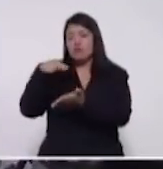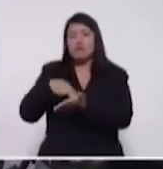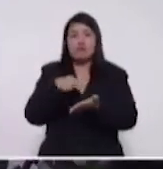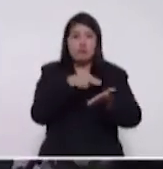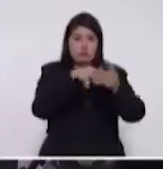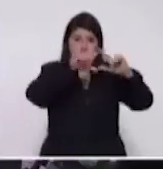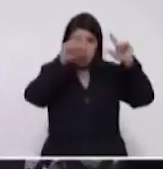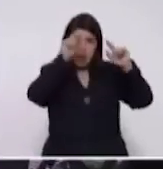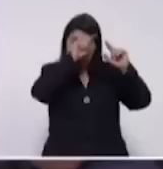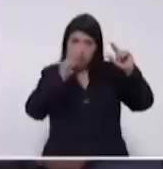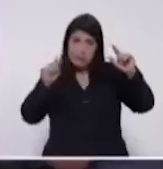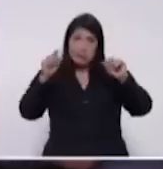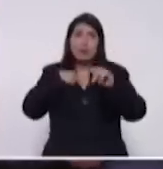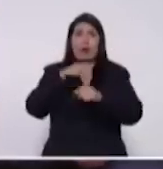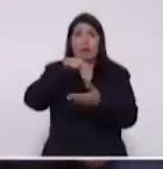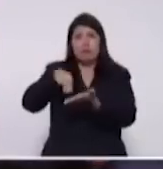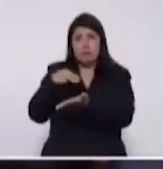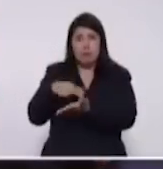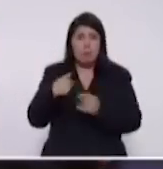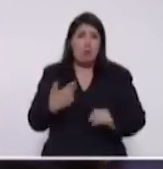compromisos